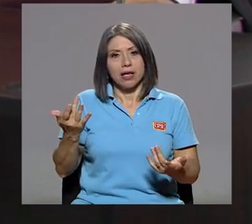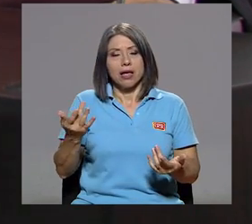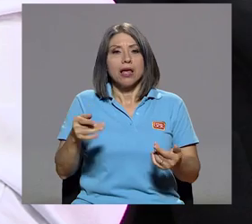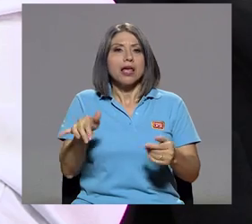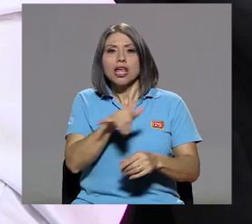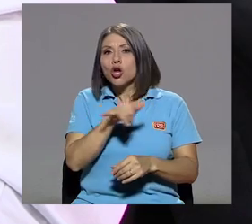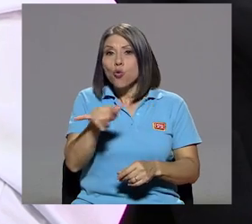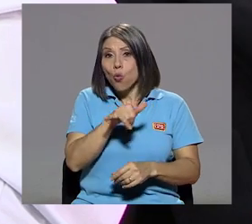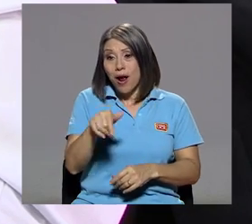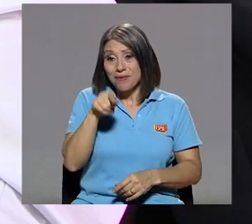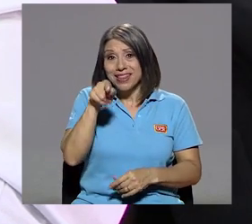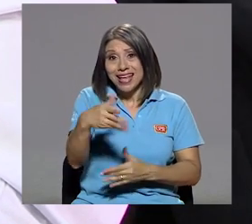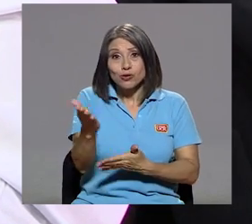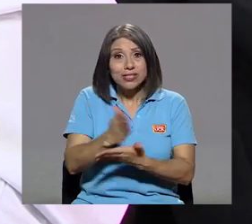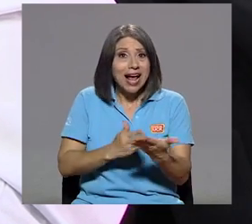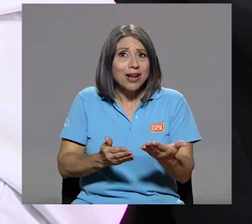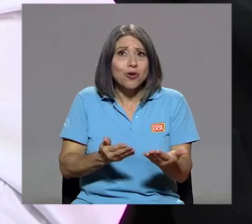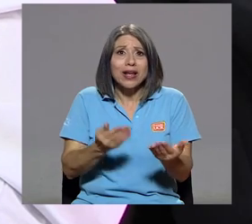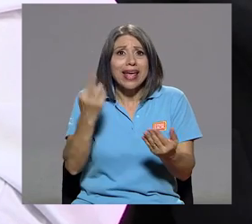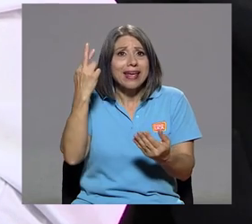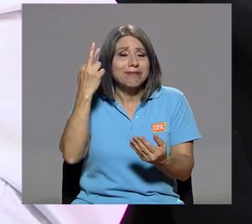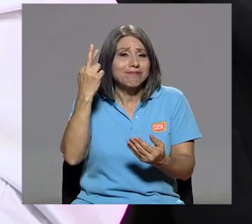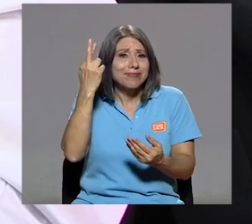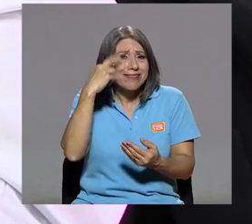pues esto es algo que es multi,